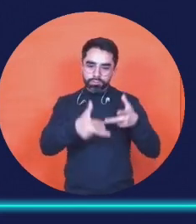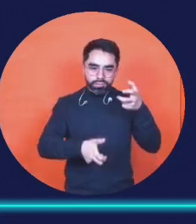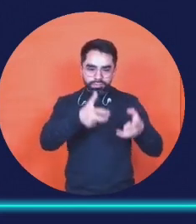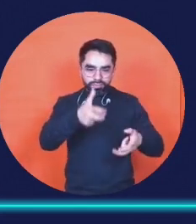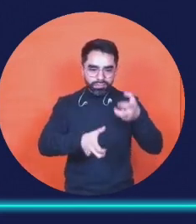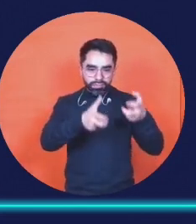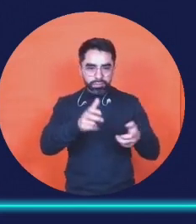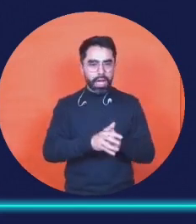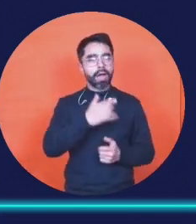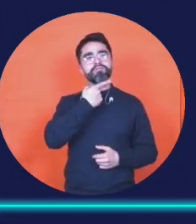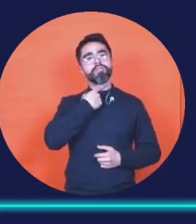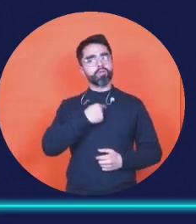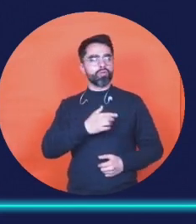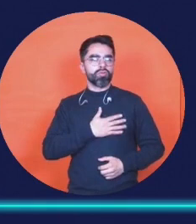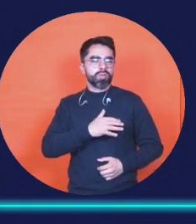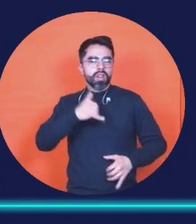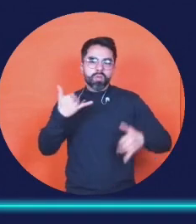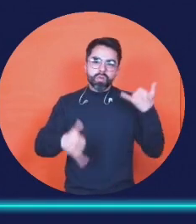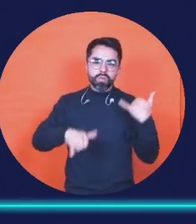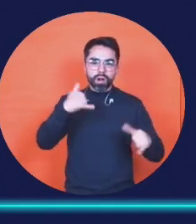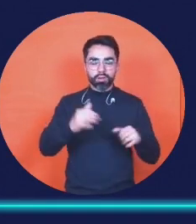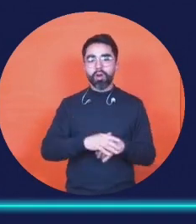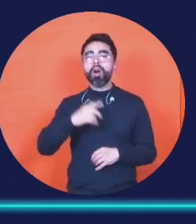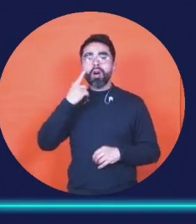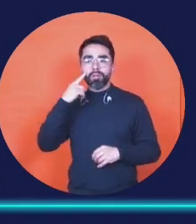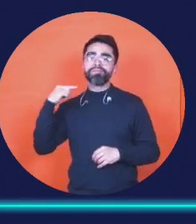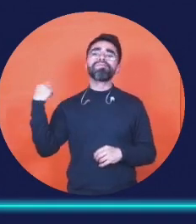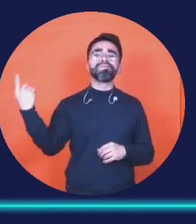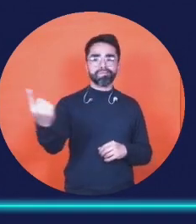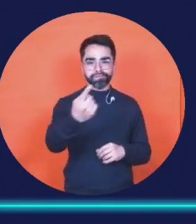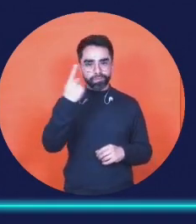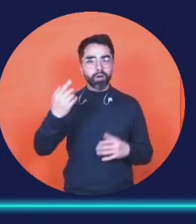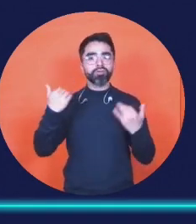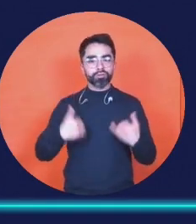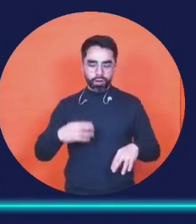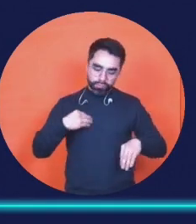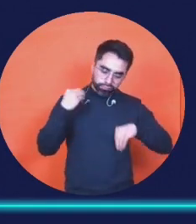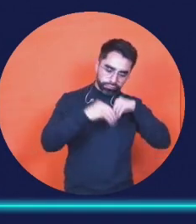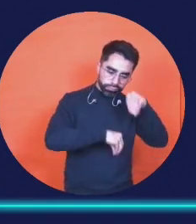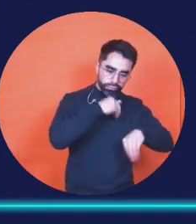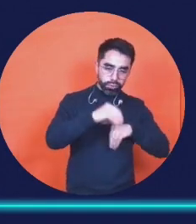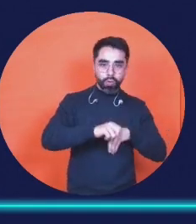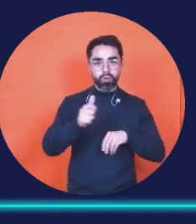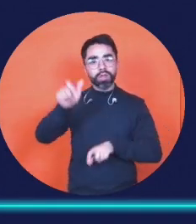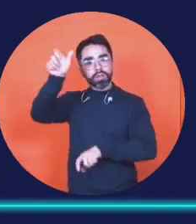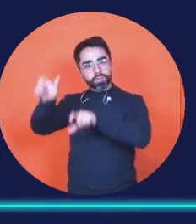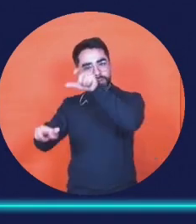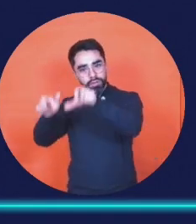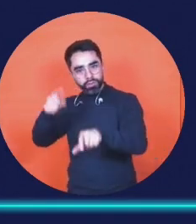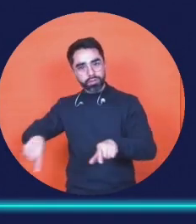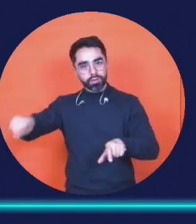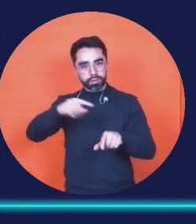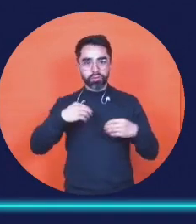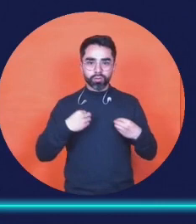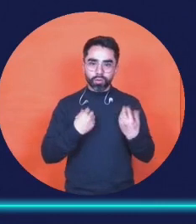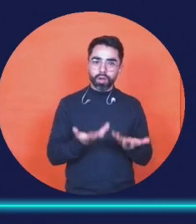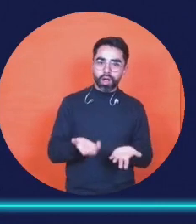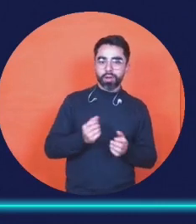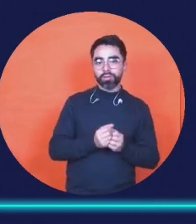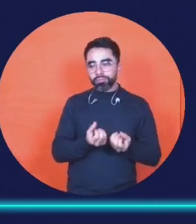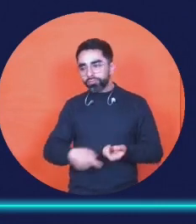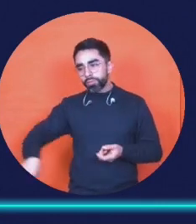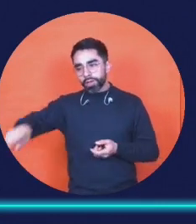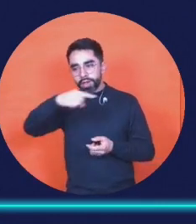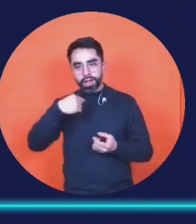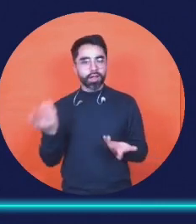gustan mucho, no, es porque sé que hay un mercado, sé que diseño para otros, sé que hago entretenimiento para otras personas que lo van a disfrutar, más